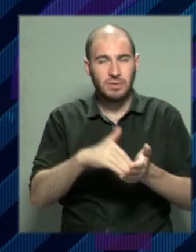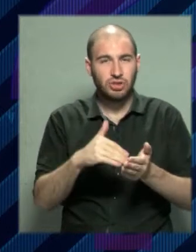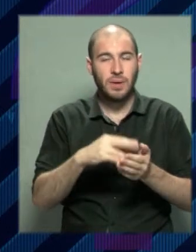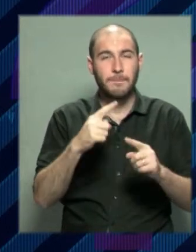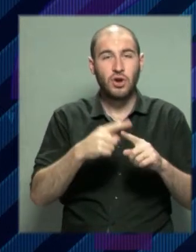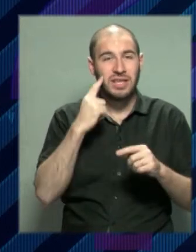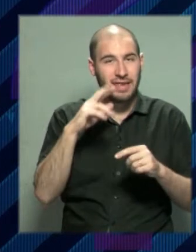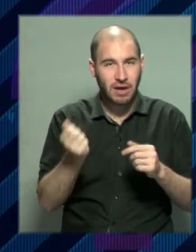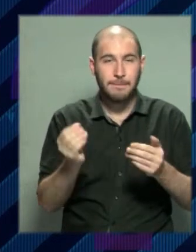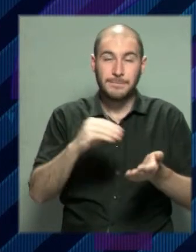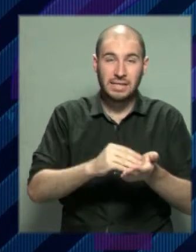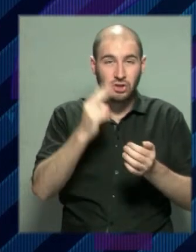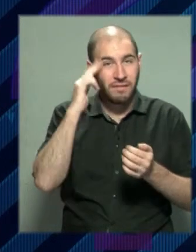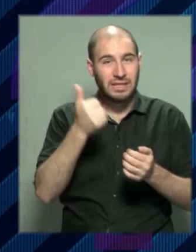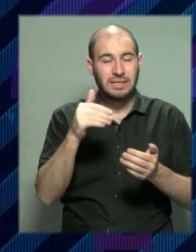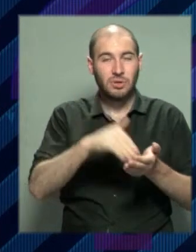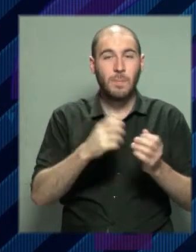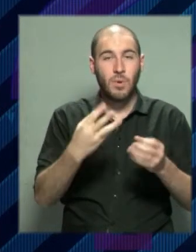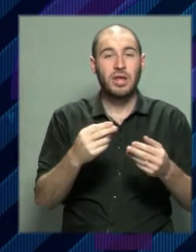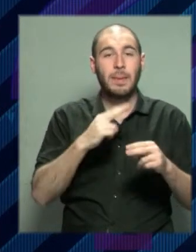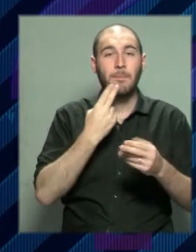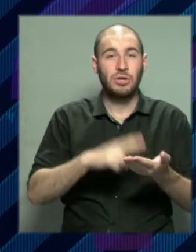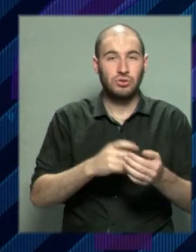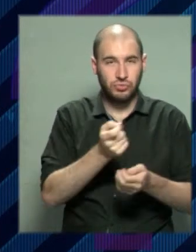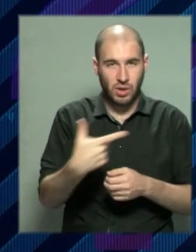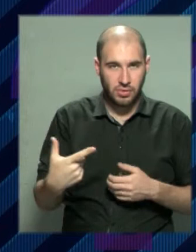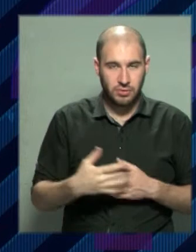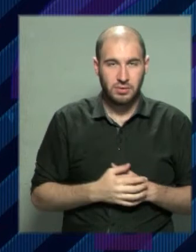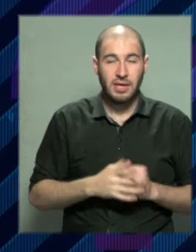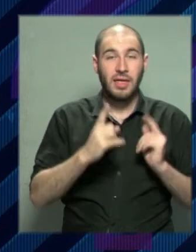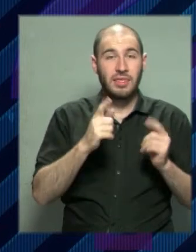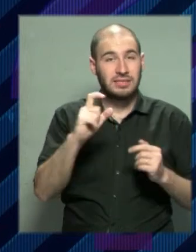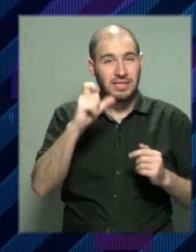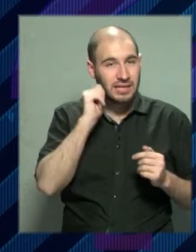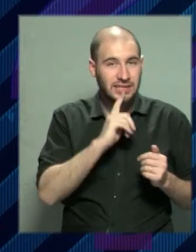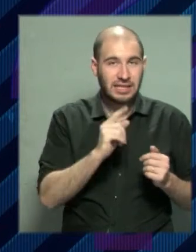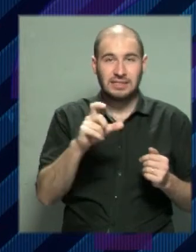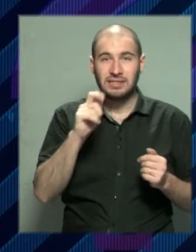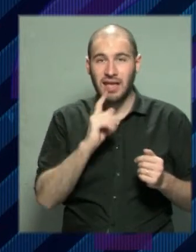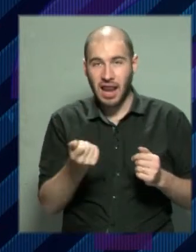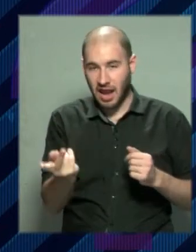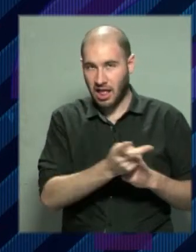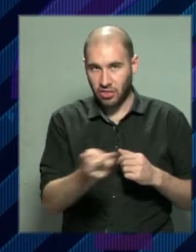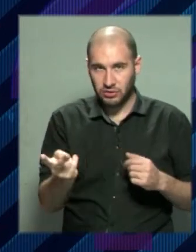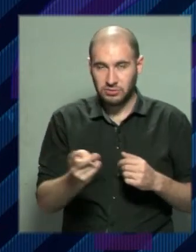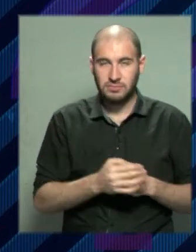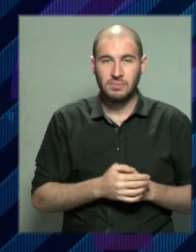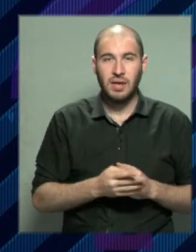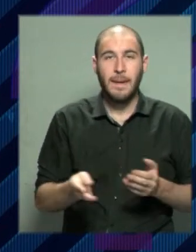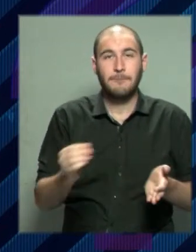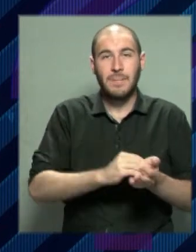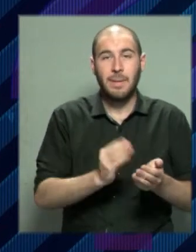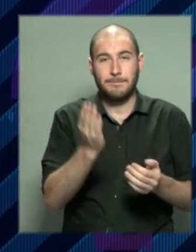IVA y unos 96 millones por el impuesto a las ganancias. Además de la CGT y las dos CTA, se sumaron